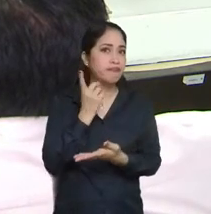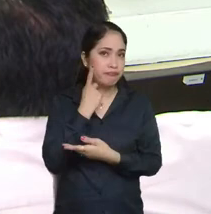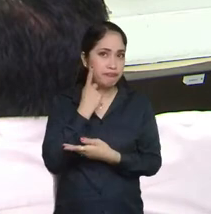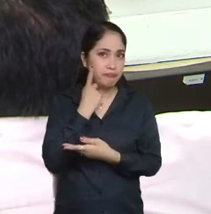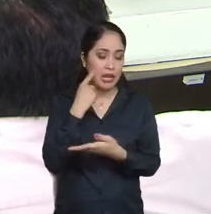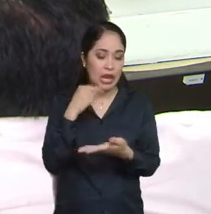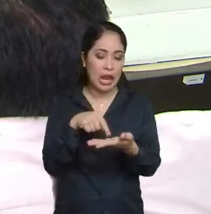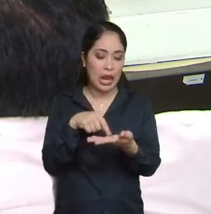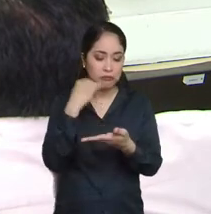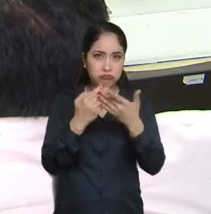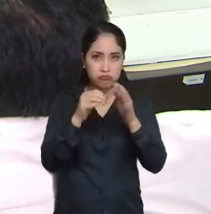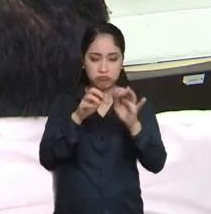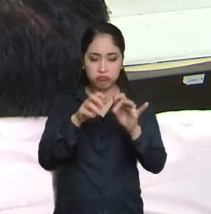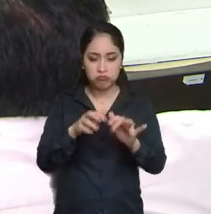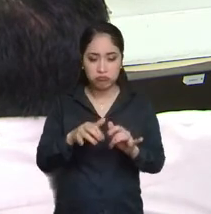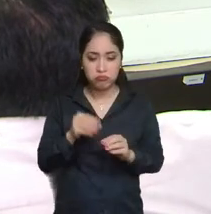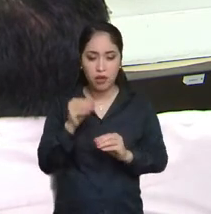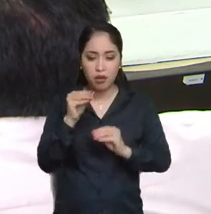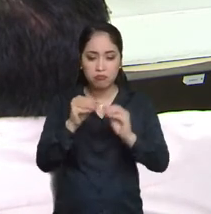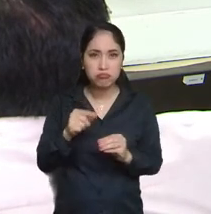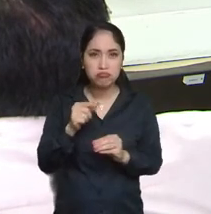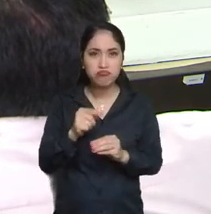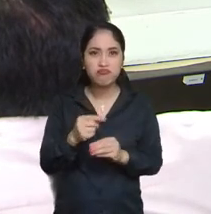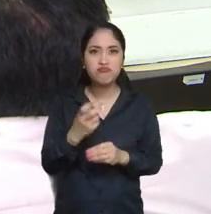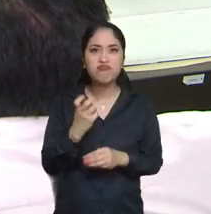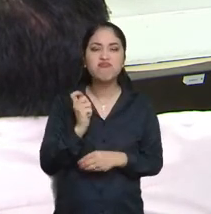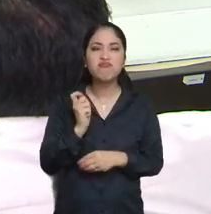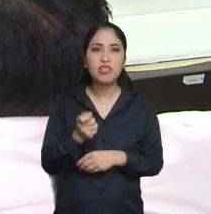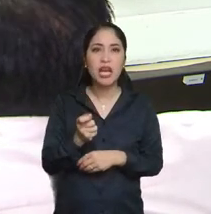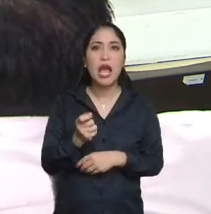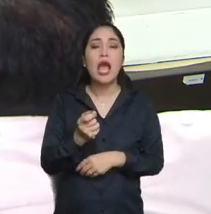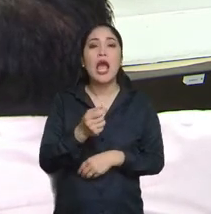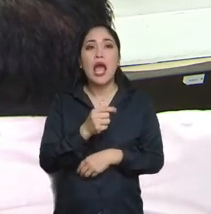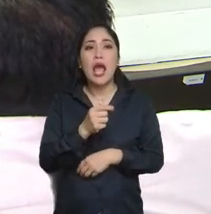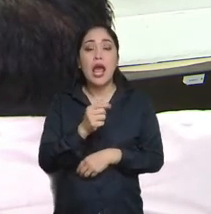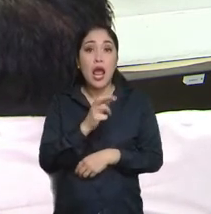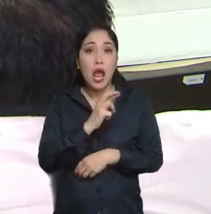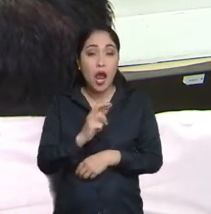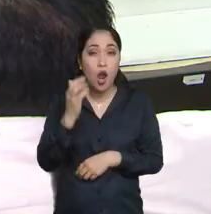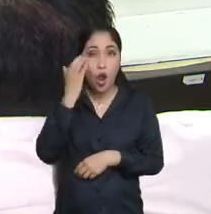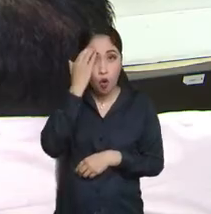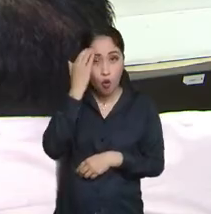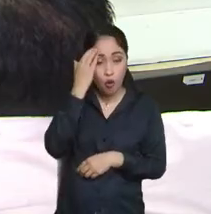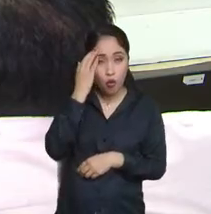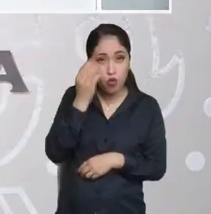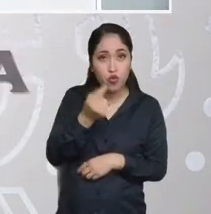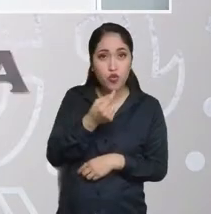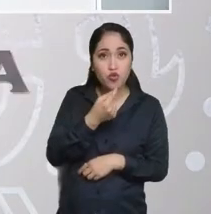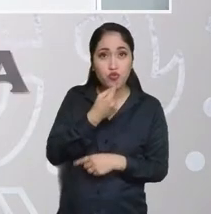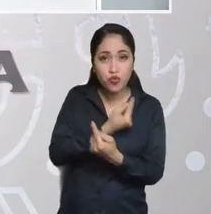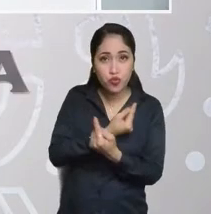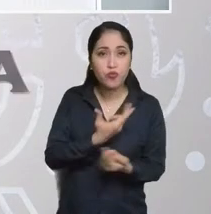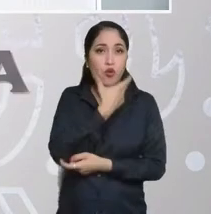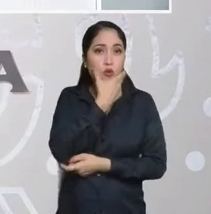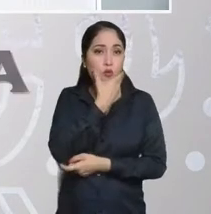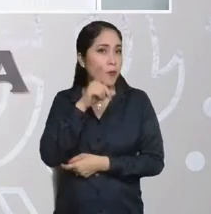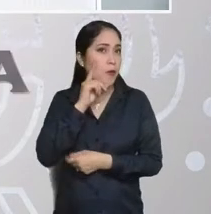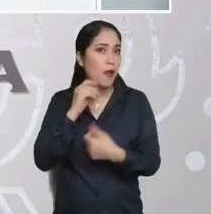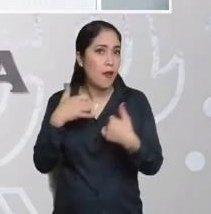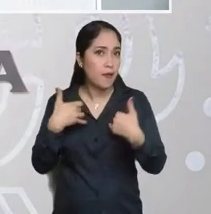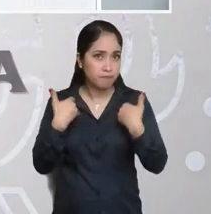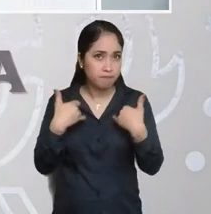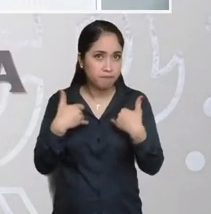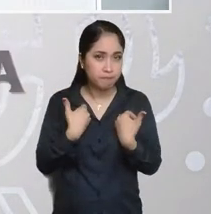otros aspectos, reconocer que niñas, niños y adolescentes no solo son titulares de derechos, sino además cuentan